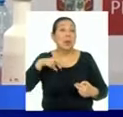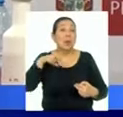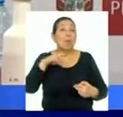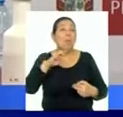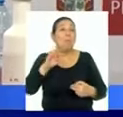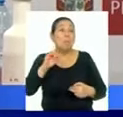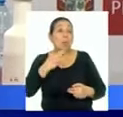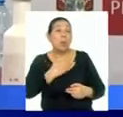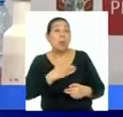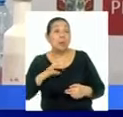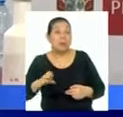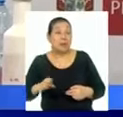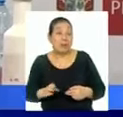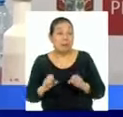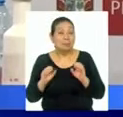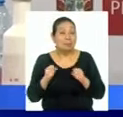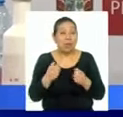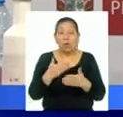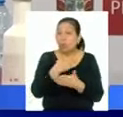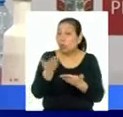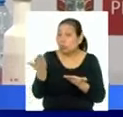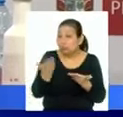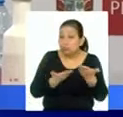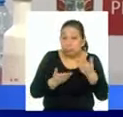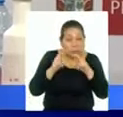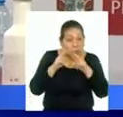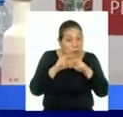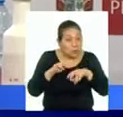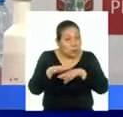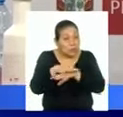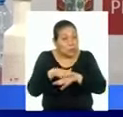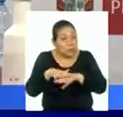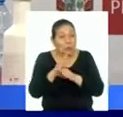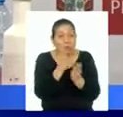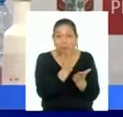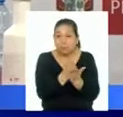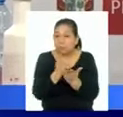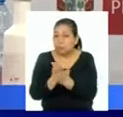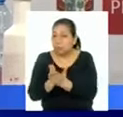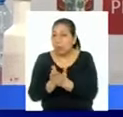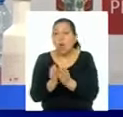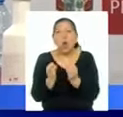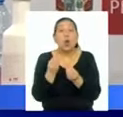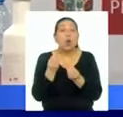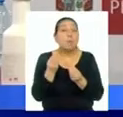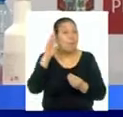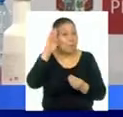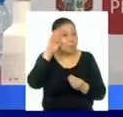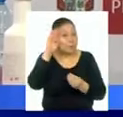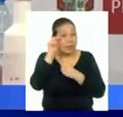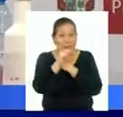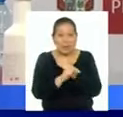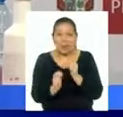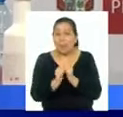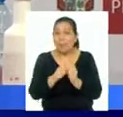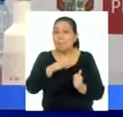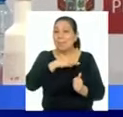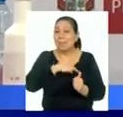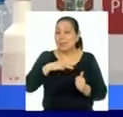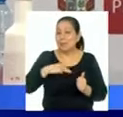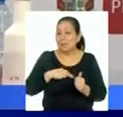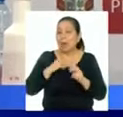la Policía Nacional ha estado apoyando con los datos de su investigación administrativa disciplinaria y además como Policía Nacional al lado del Ministerio